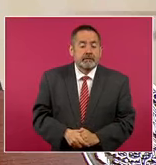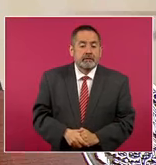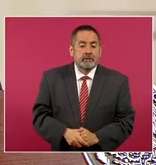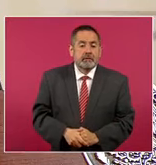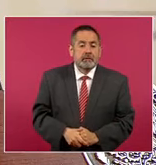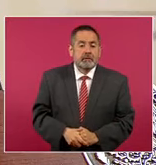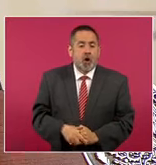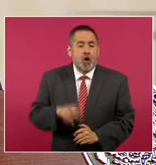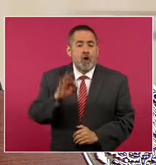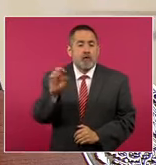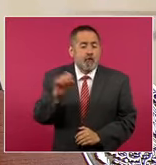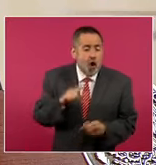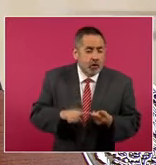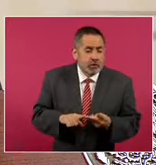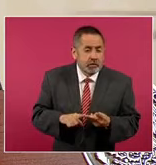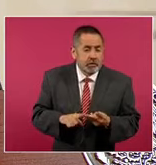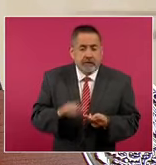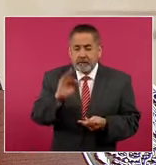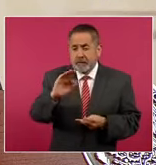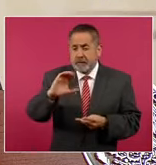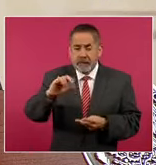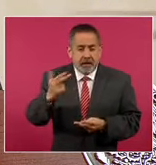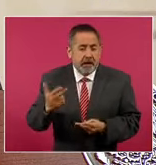Con Fox, con Calderón,